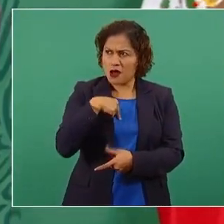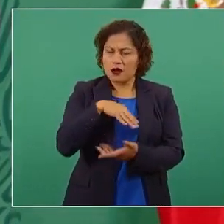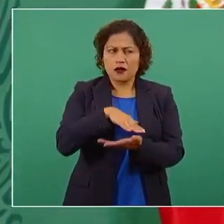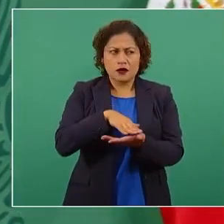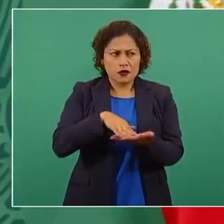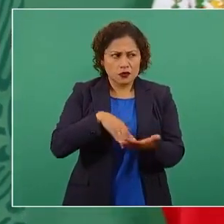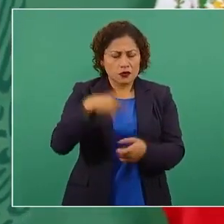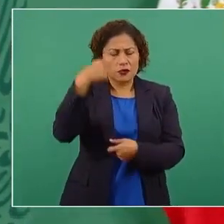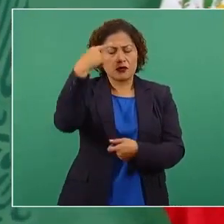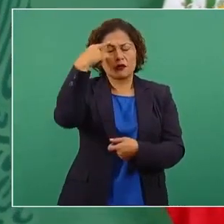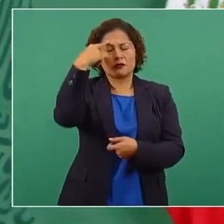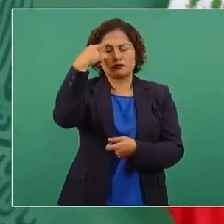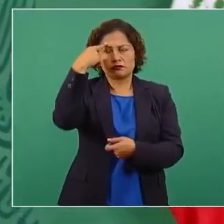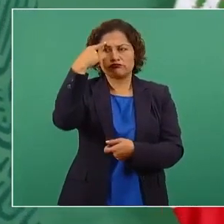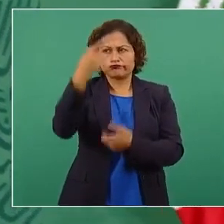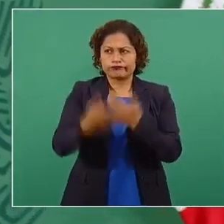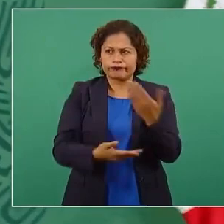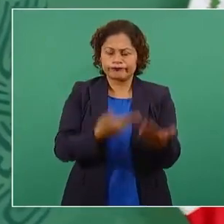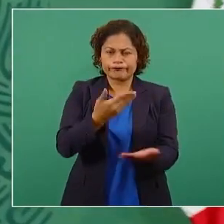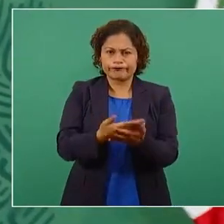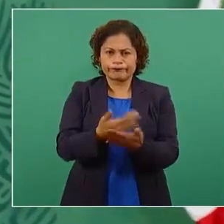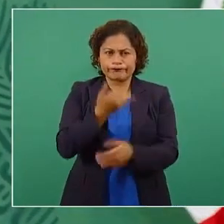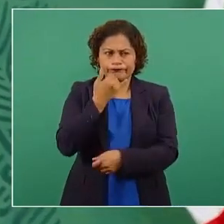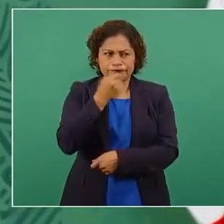de todo el daño que causaron,